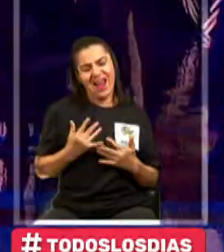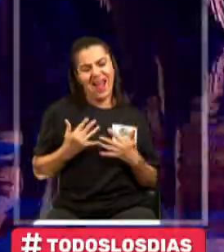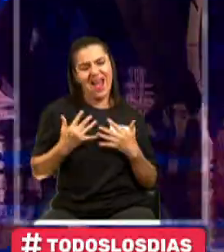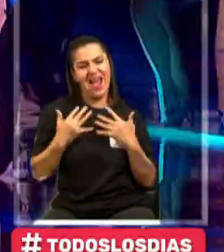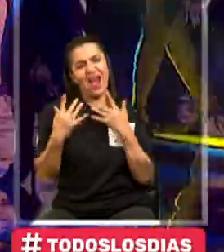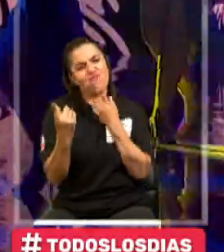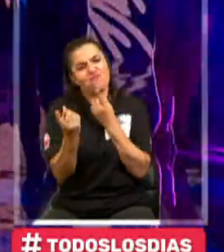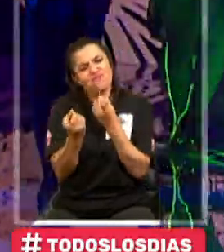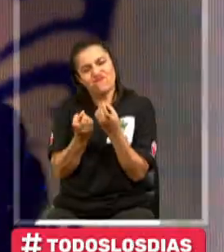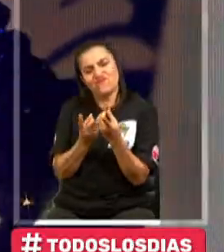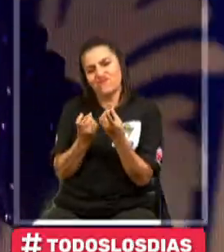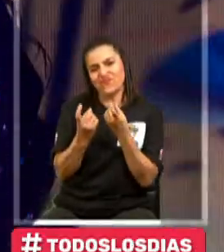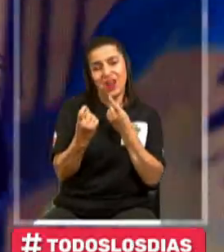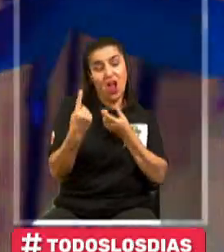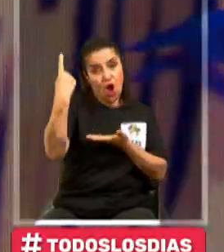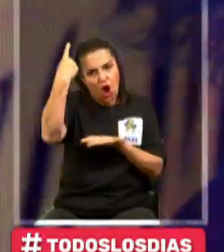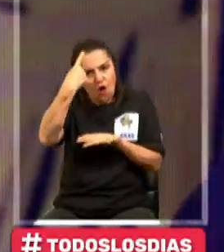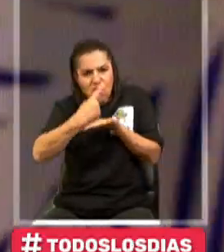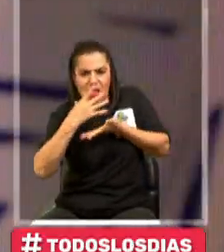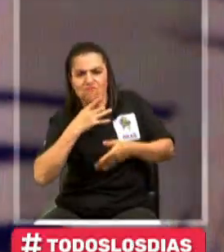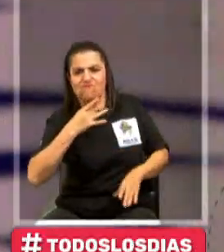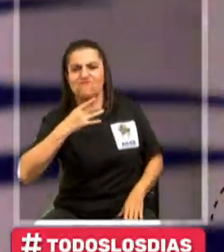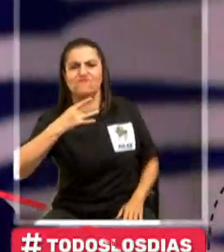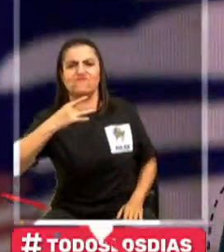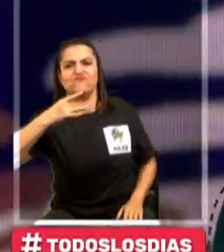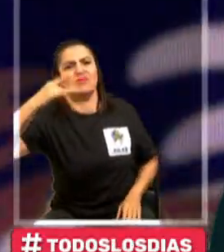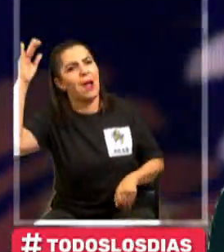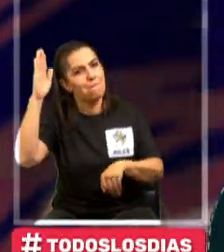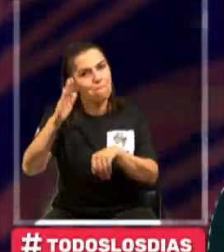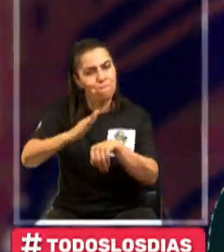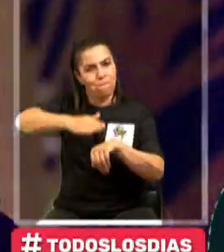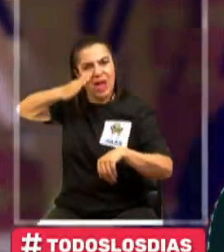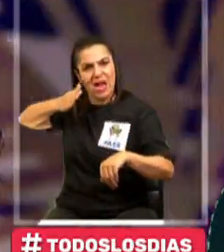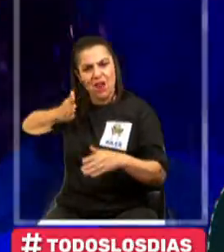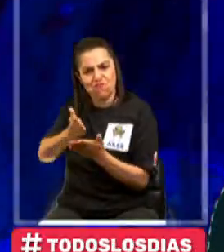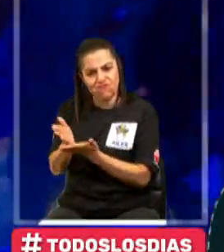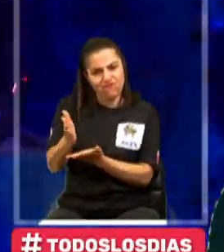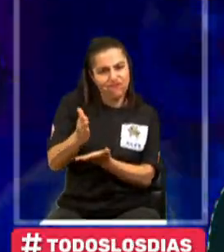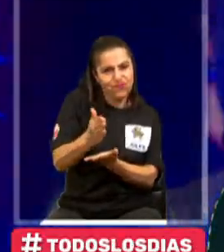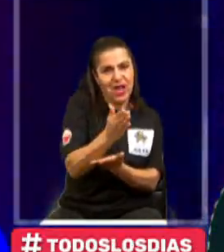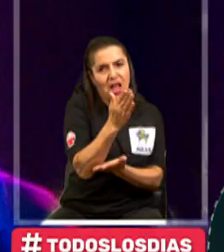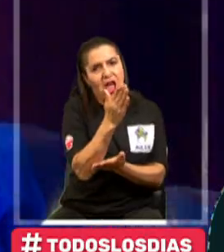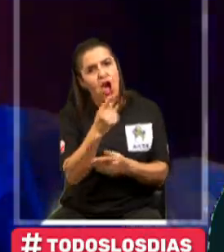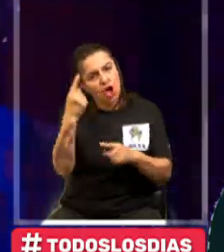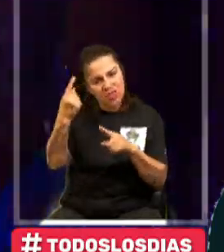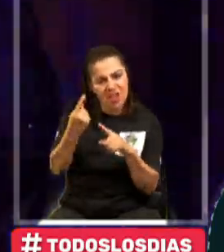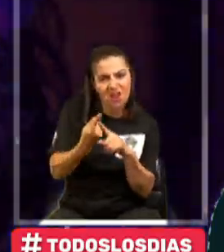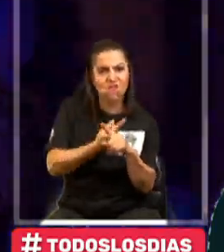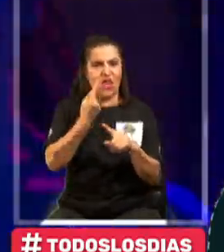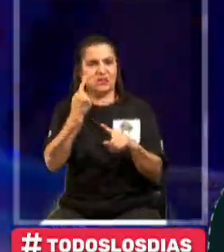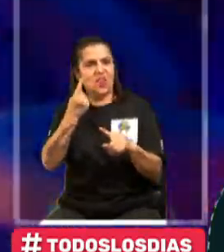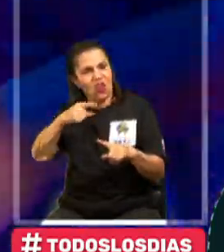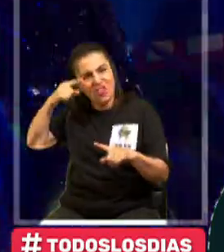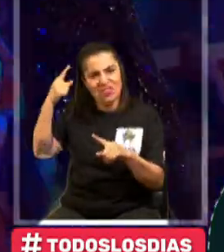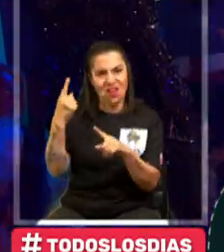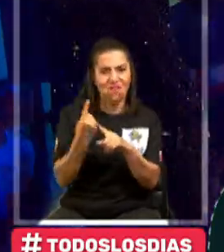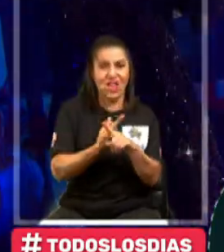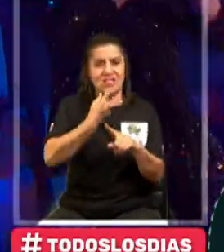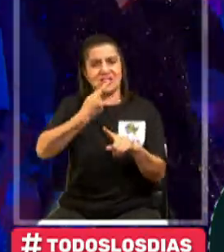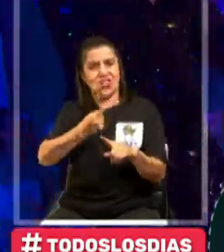Los que obligan a pecar es el infiel. Una, otra y otra vez.